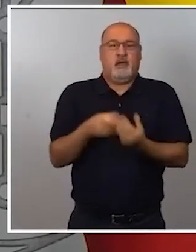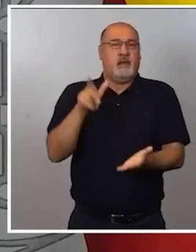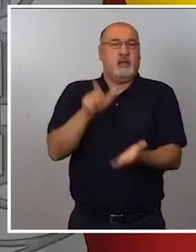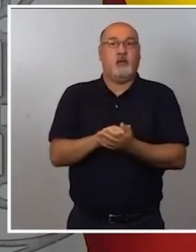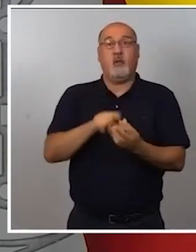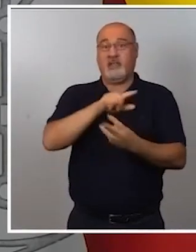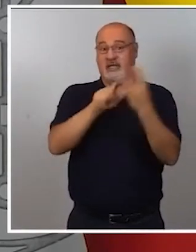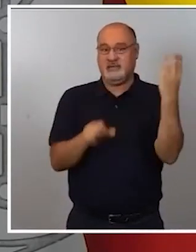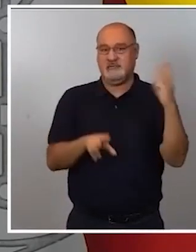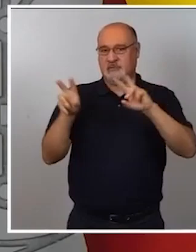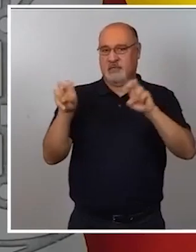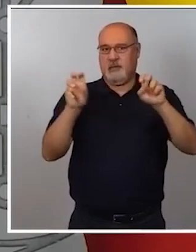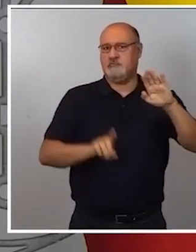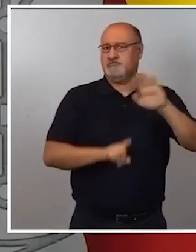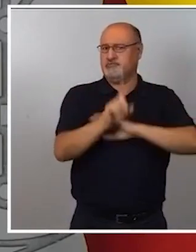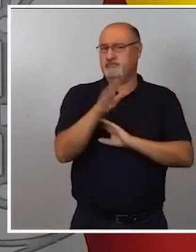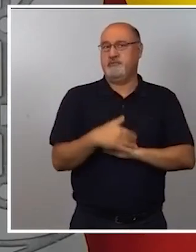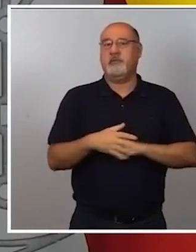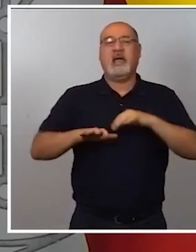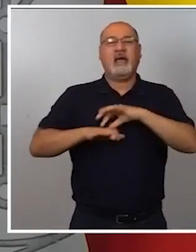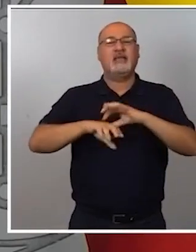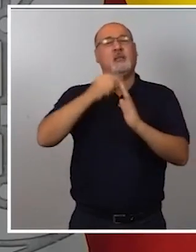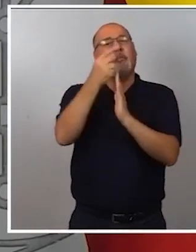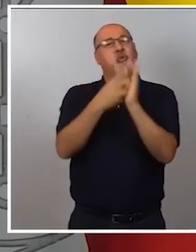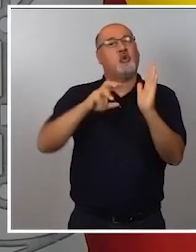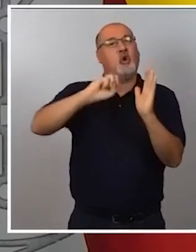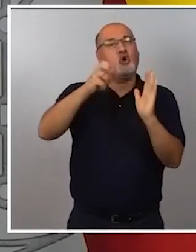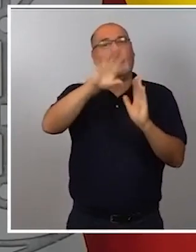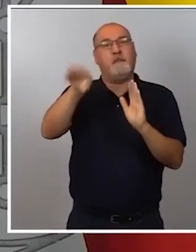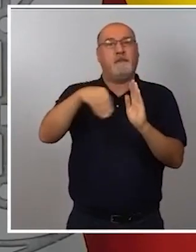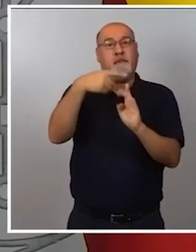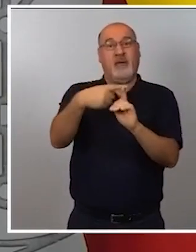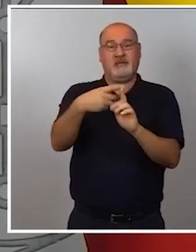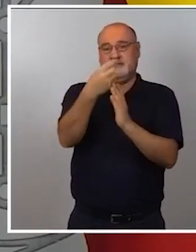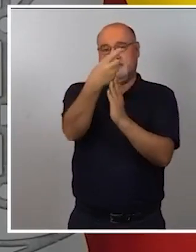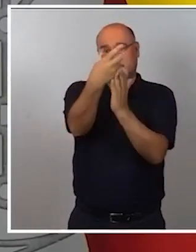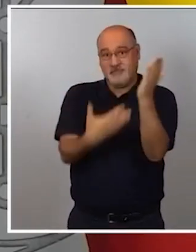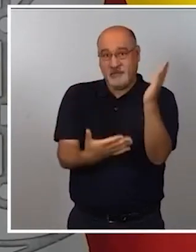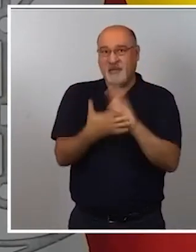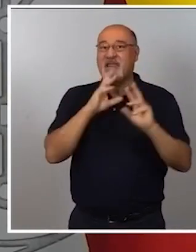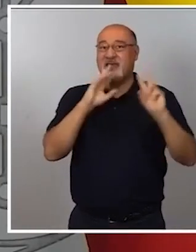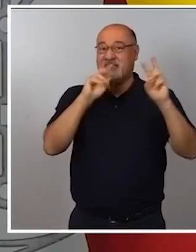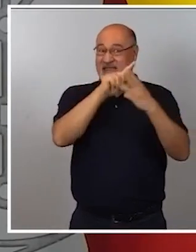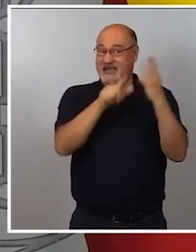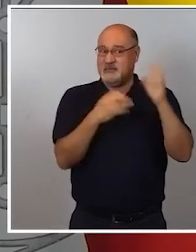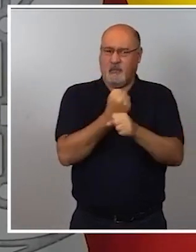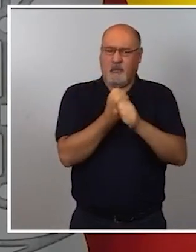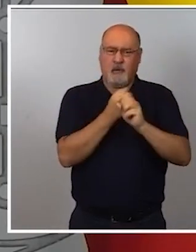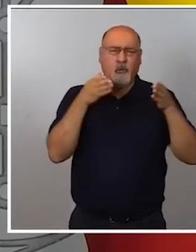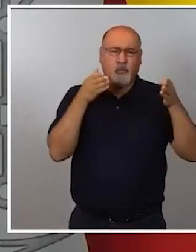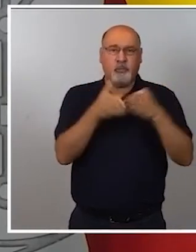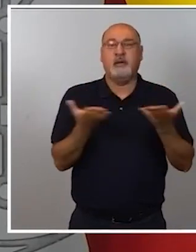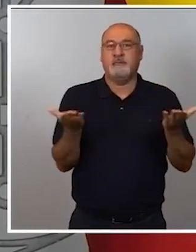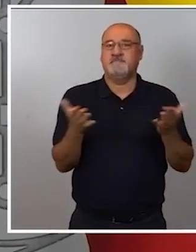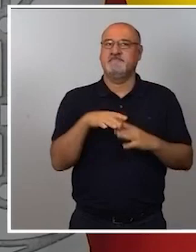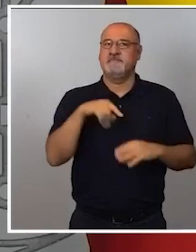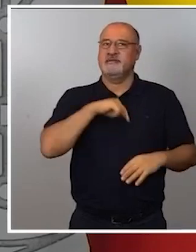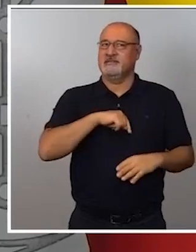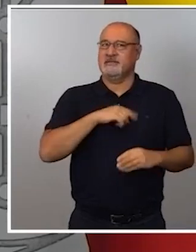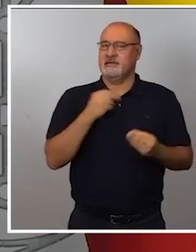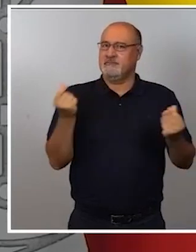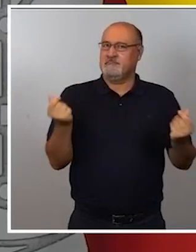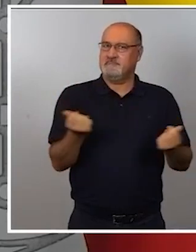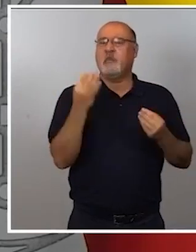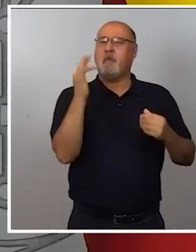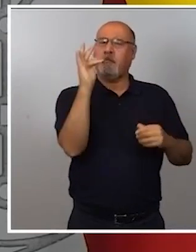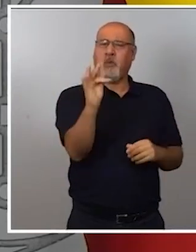agenda con outros puntos, pero esos son os temas en os que máis se había trabajado. E, bueno, a verdade é que as primeiras sensaciones son positivas. Creo